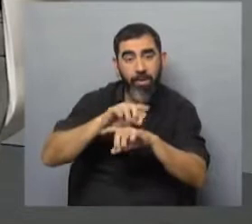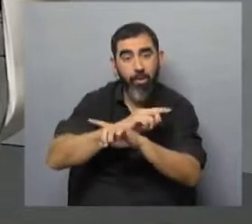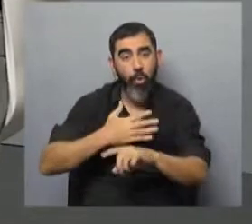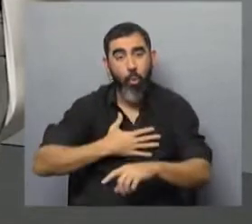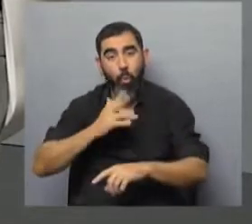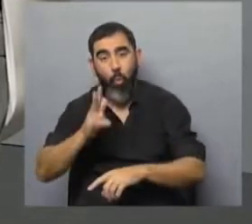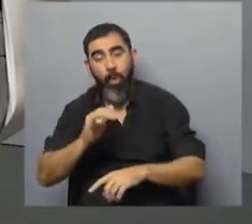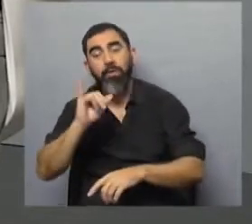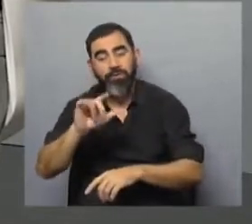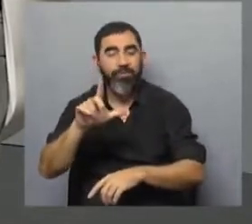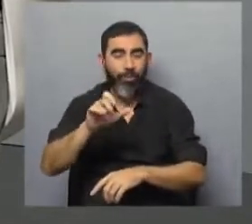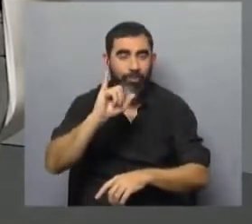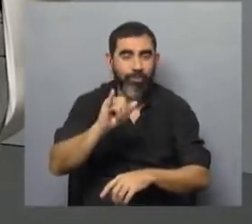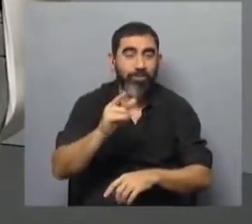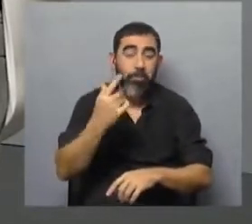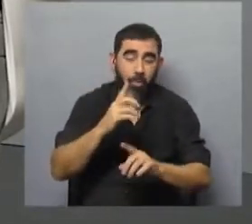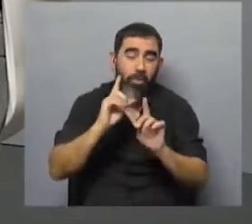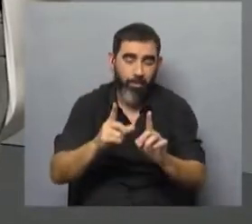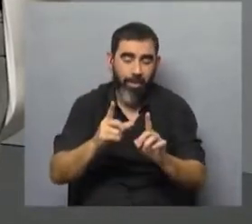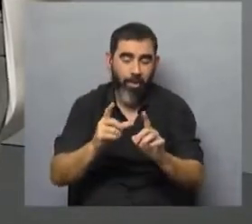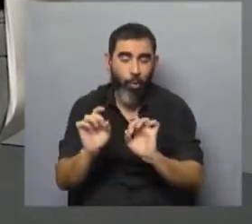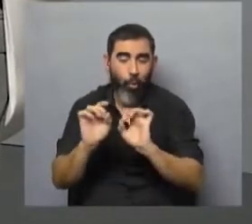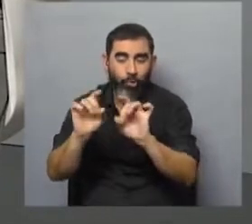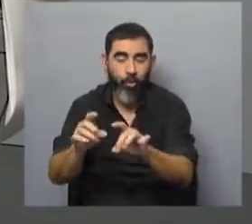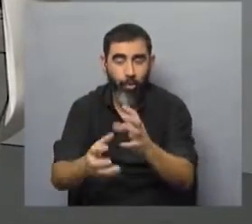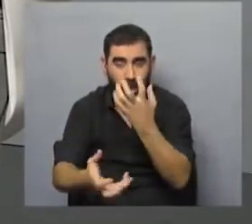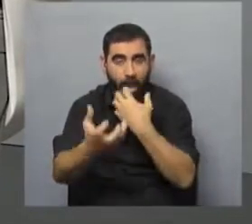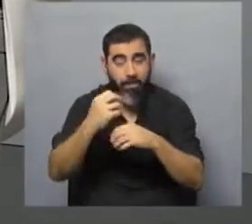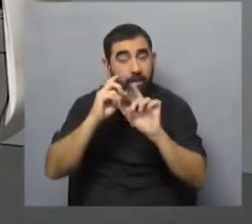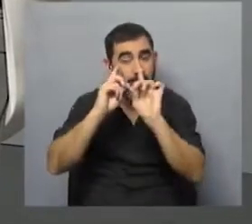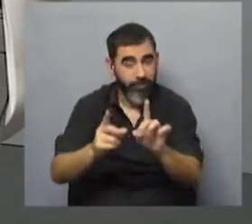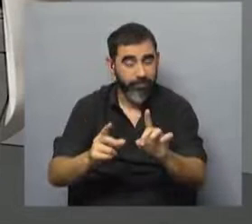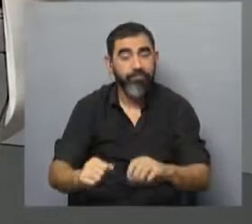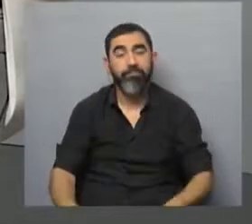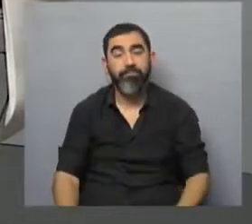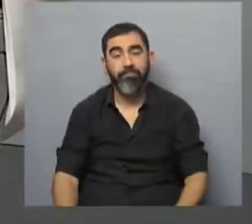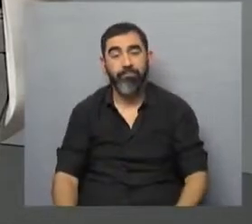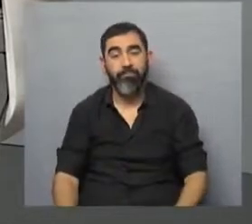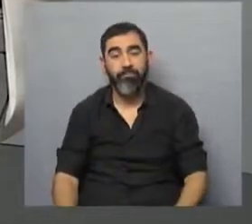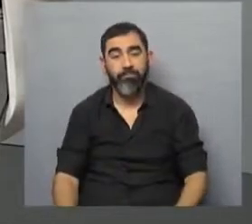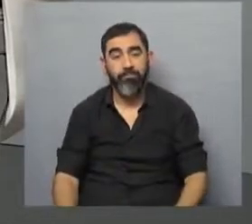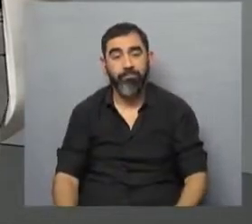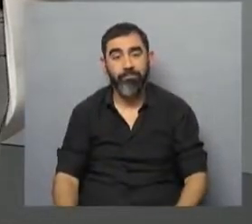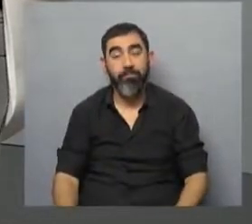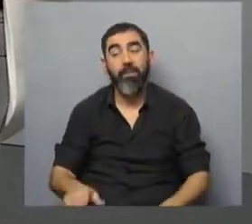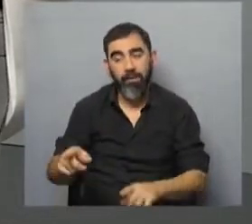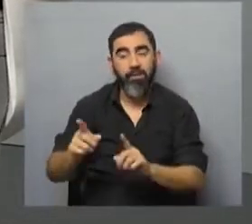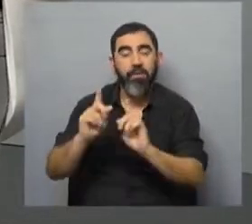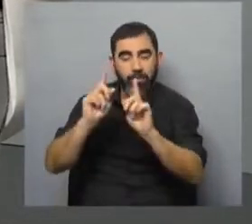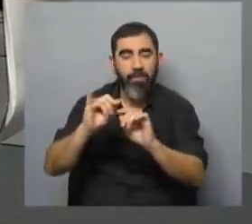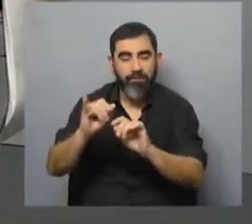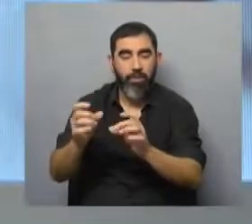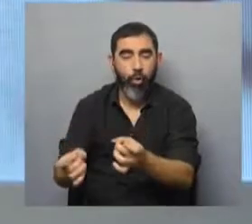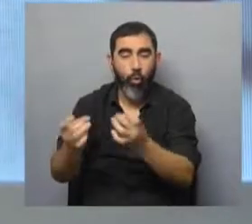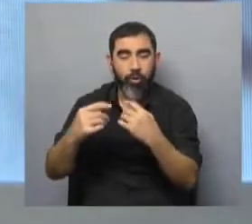virus veterinario, aunque es zoonótico también. Esa otra expresión del virus también es zoonótica. Sí, sí.